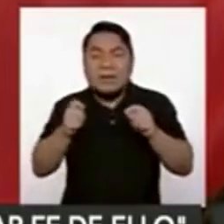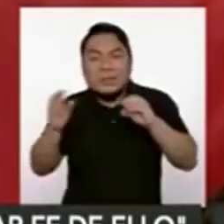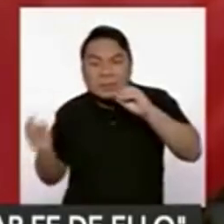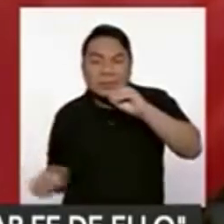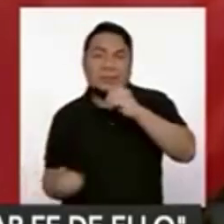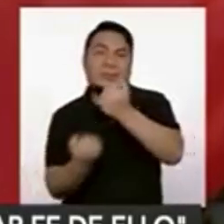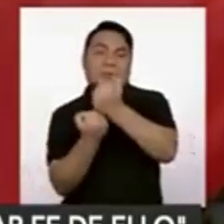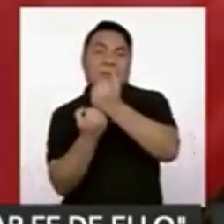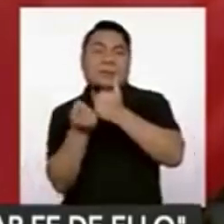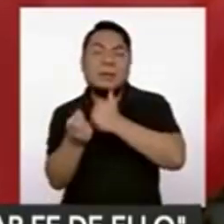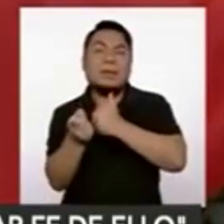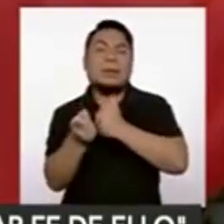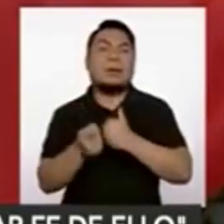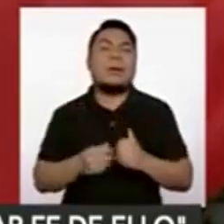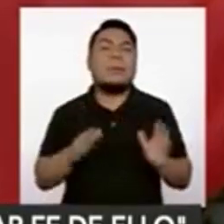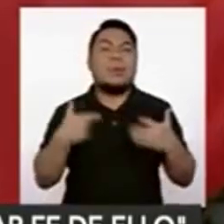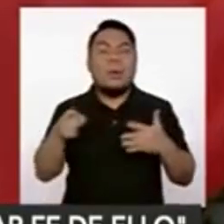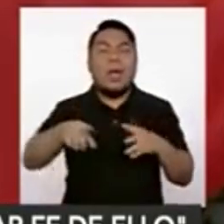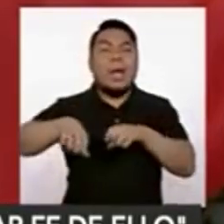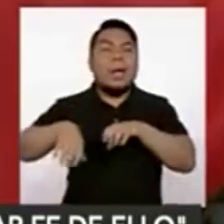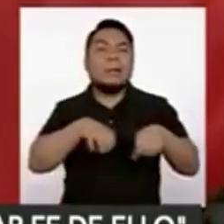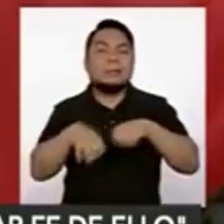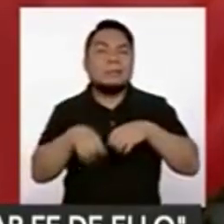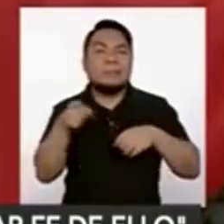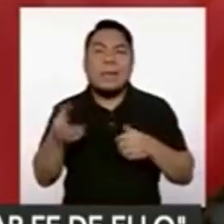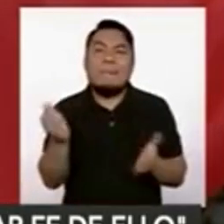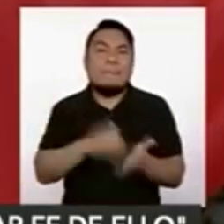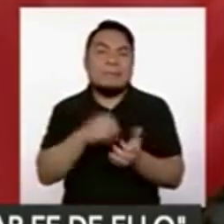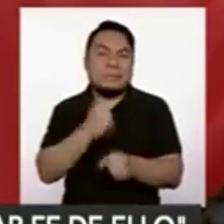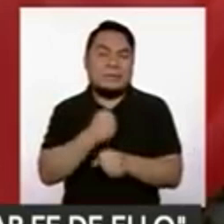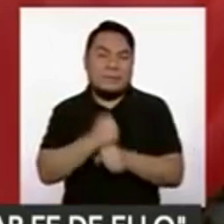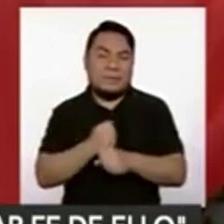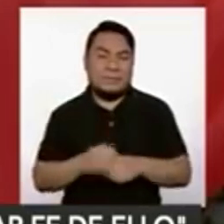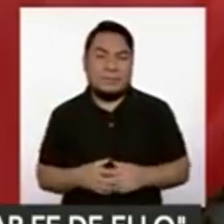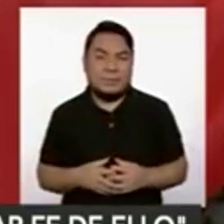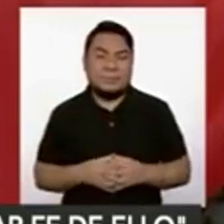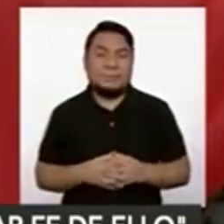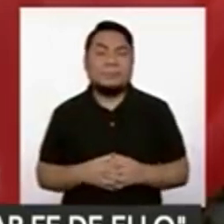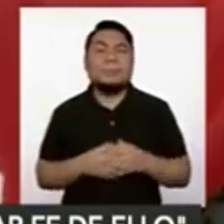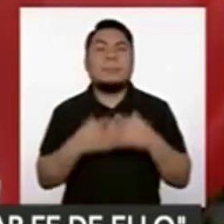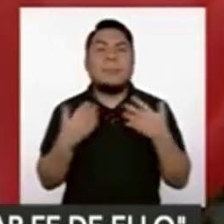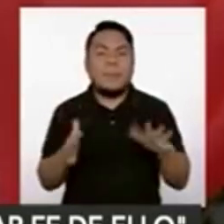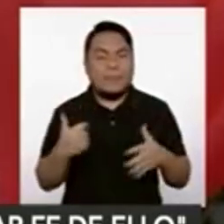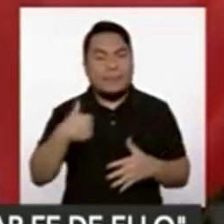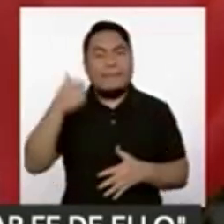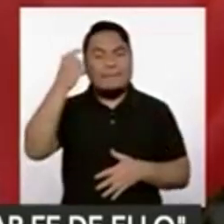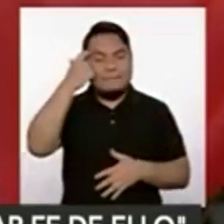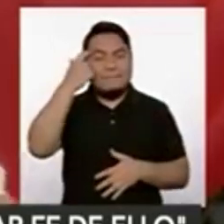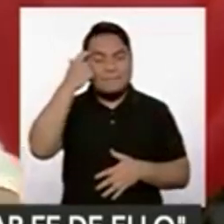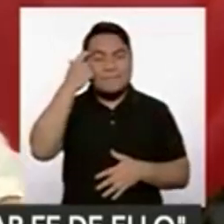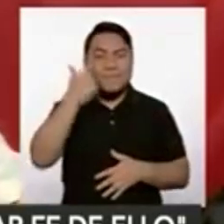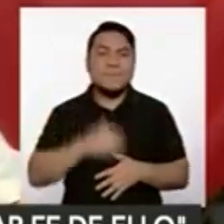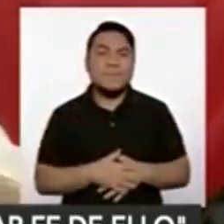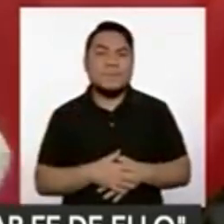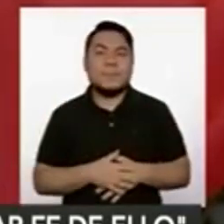adicional para generar más trabajo. Y hemos